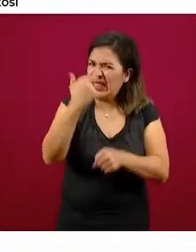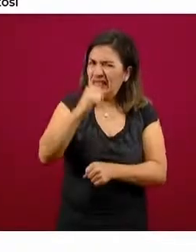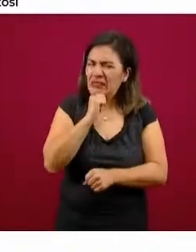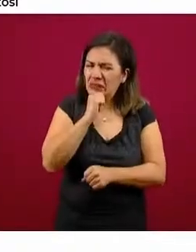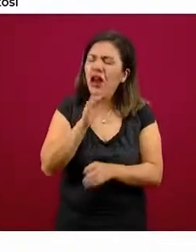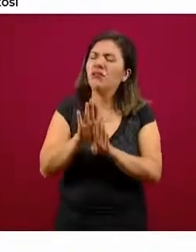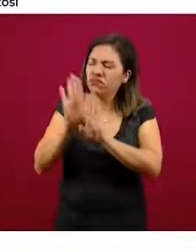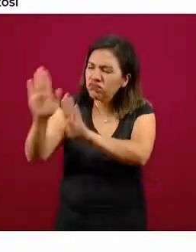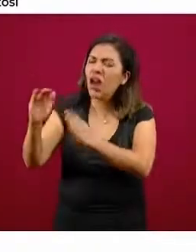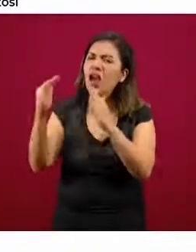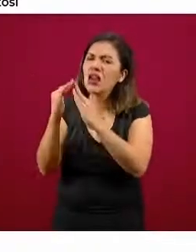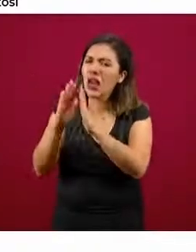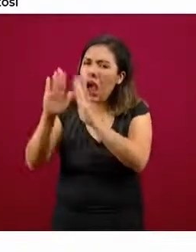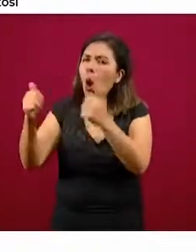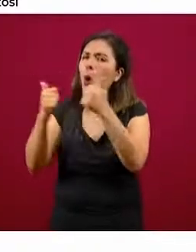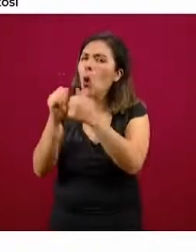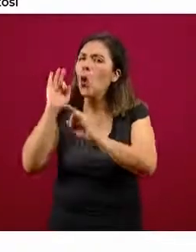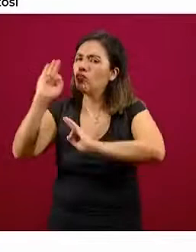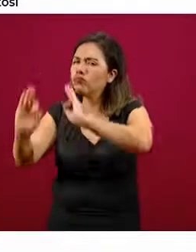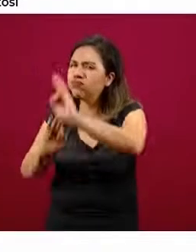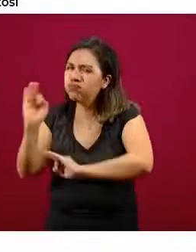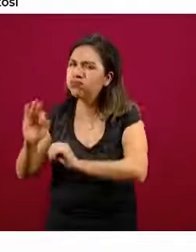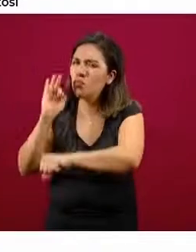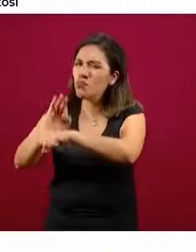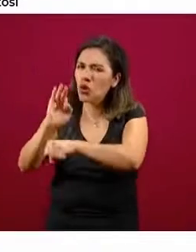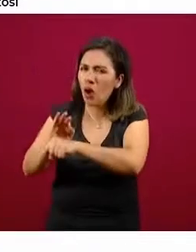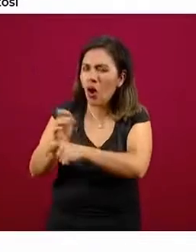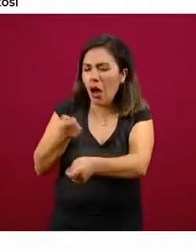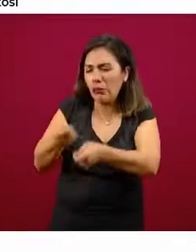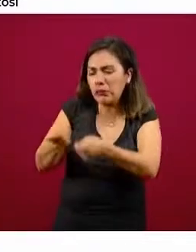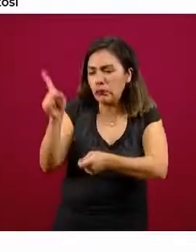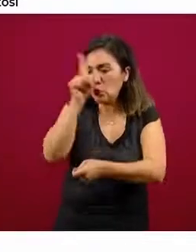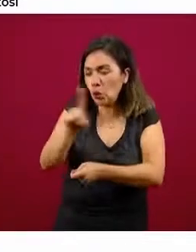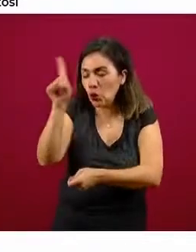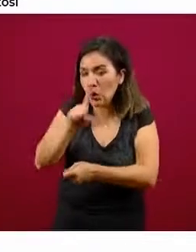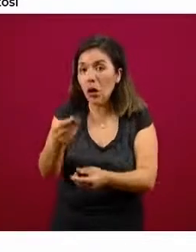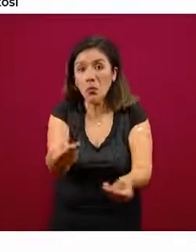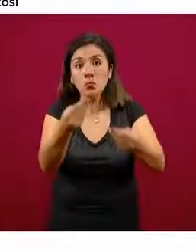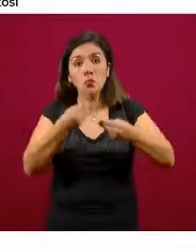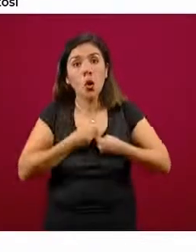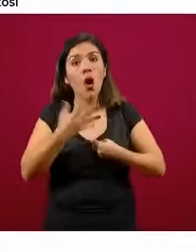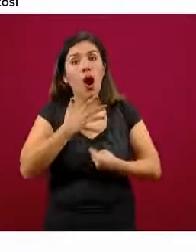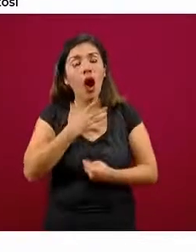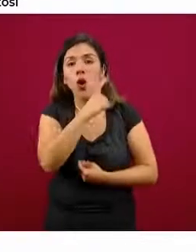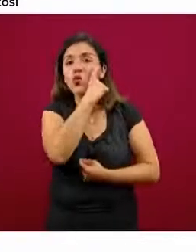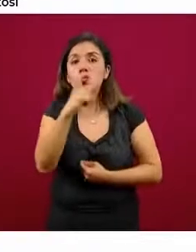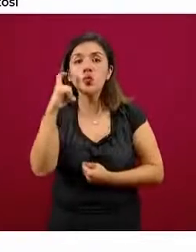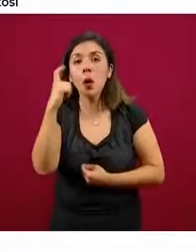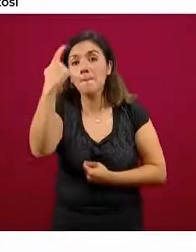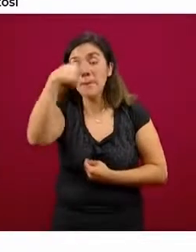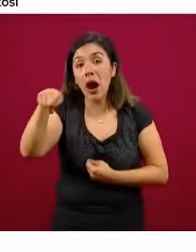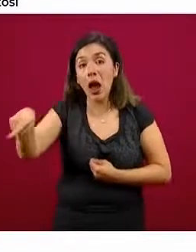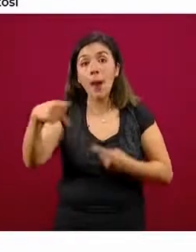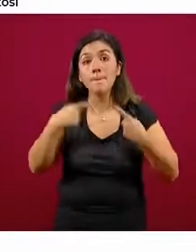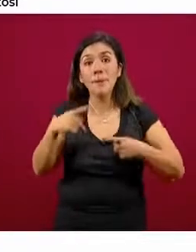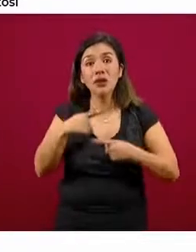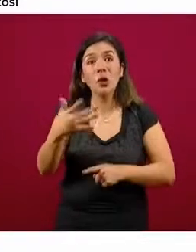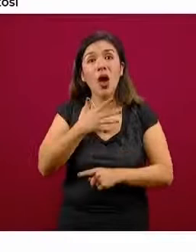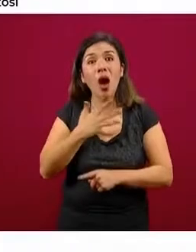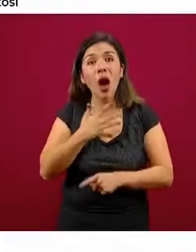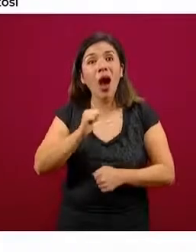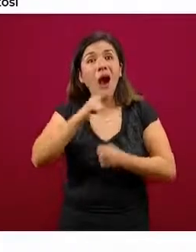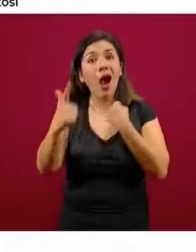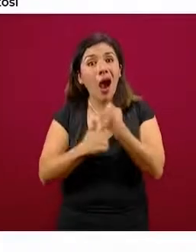mandaba a su casa con todas las medidas de protección que se le tenía que dar. Nos donaron en un momento hasta cubrebocas para que al paciente que trajera